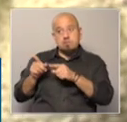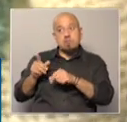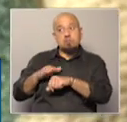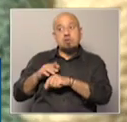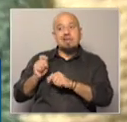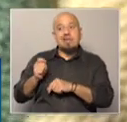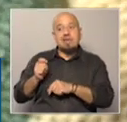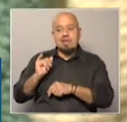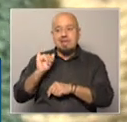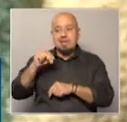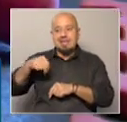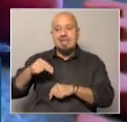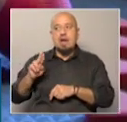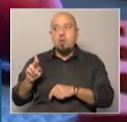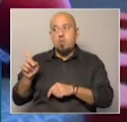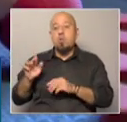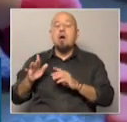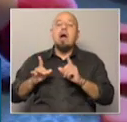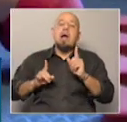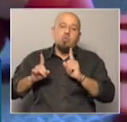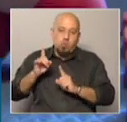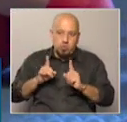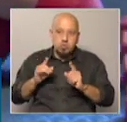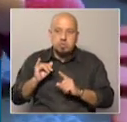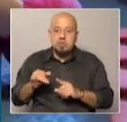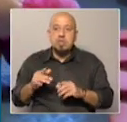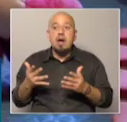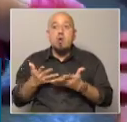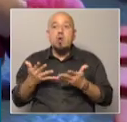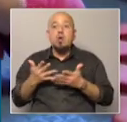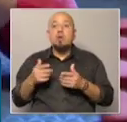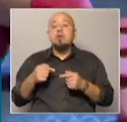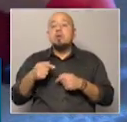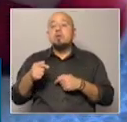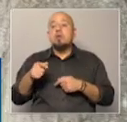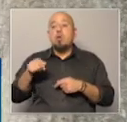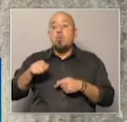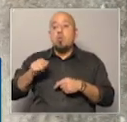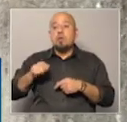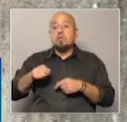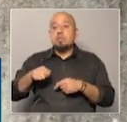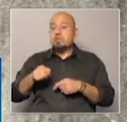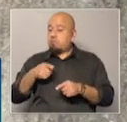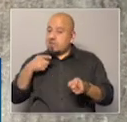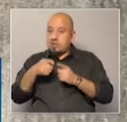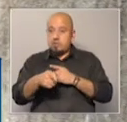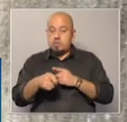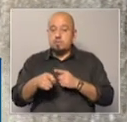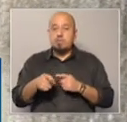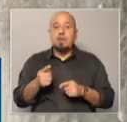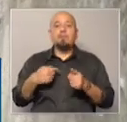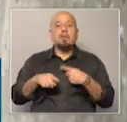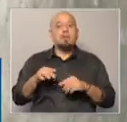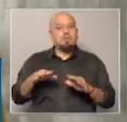el INAU, salvo en situaciones excepcionales, a partir de ahora, que la decisión la tomaría un juez. ¿Pero